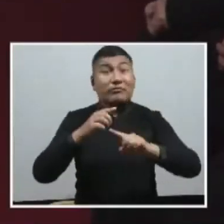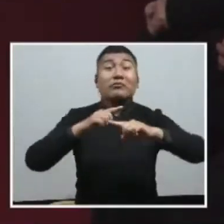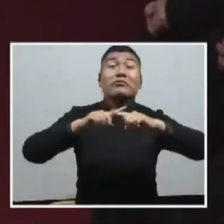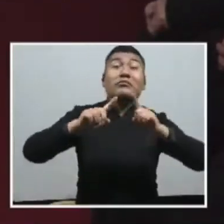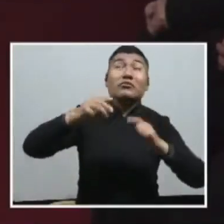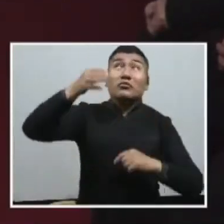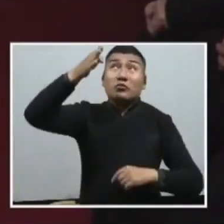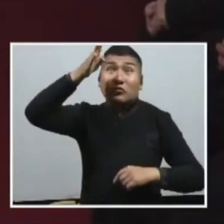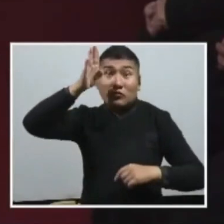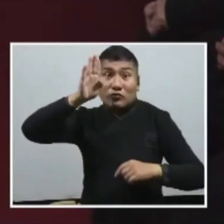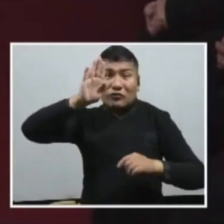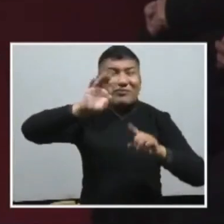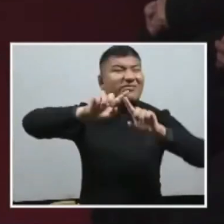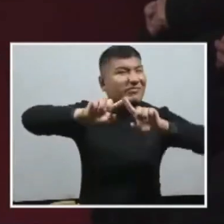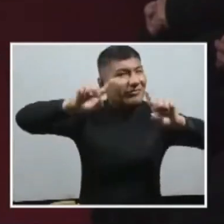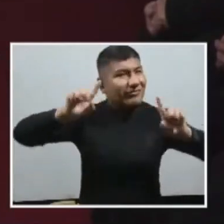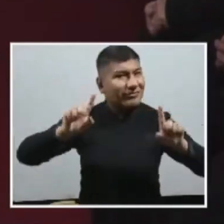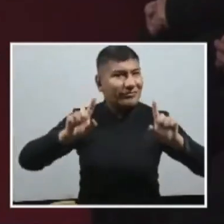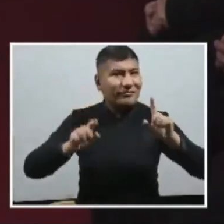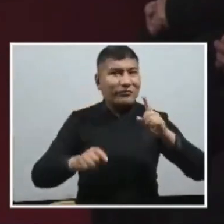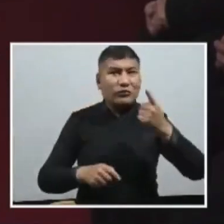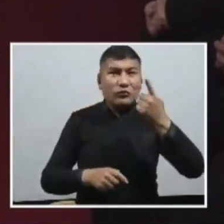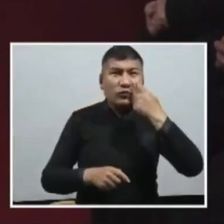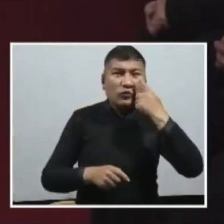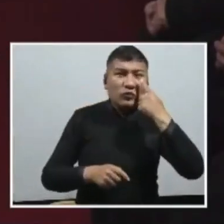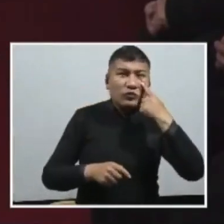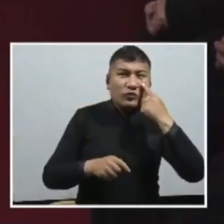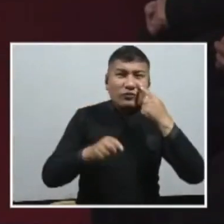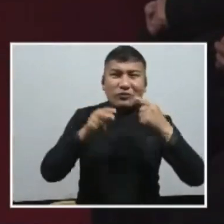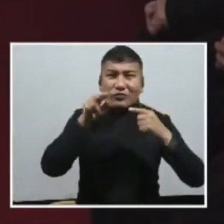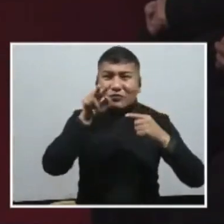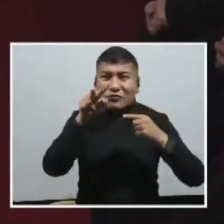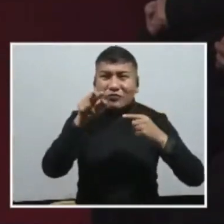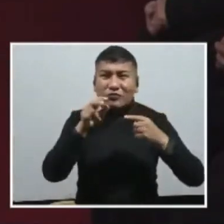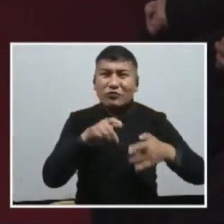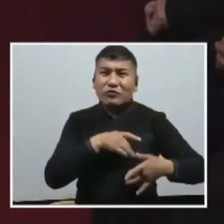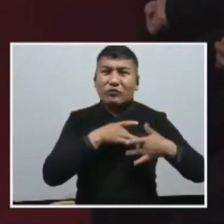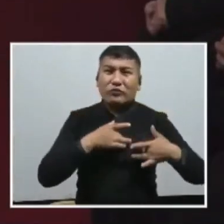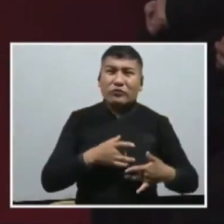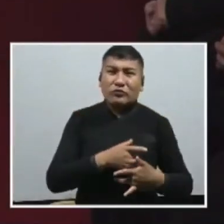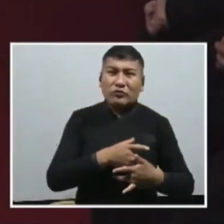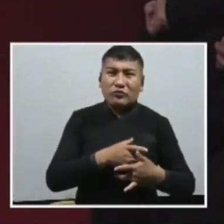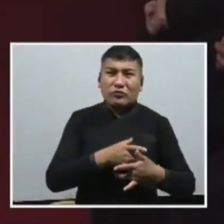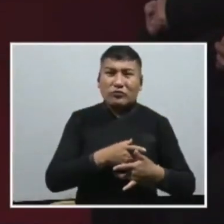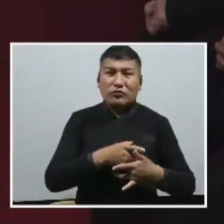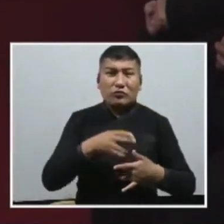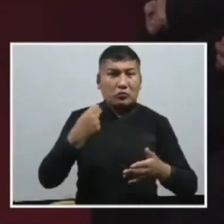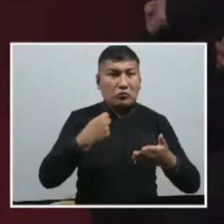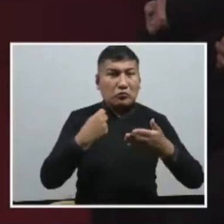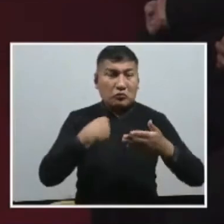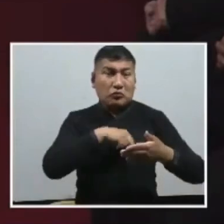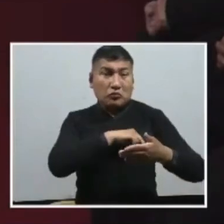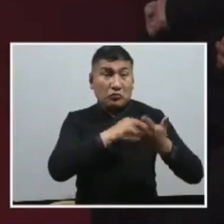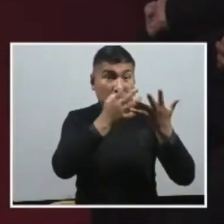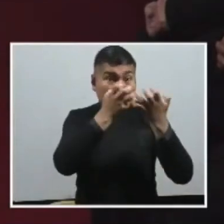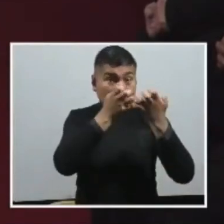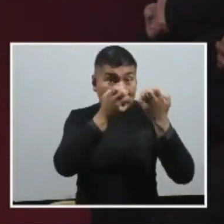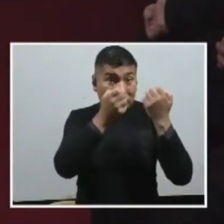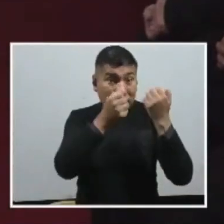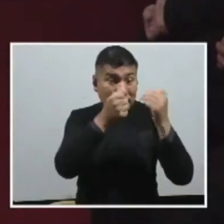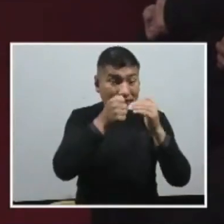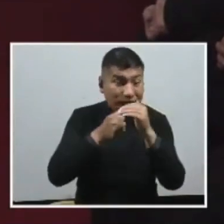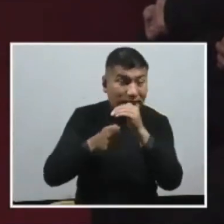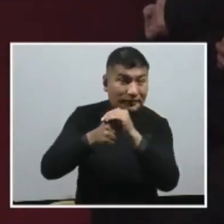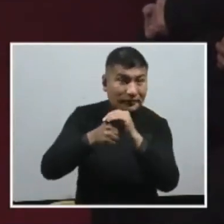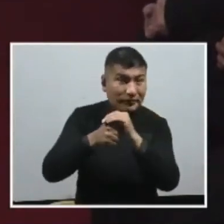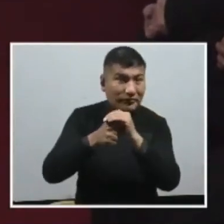conoce, aunque nos queramos ocultar, no podemos hacerlo. Ahí